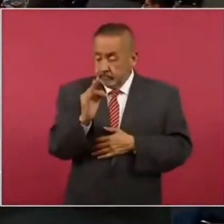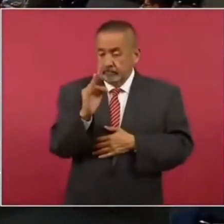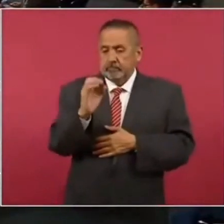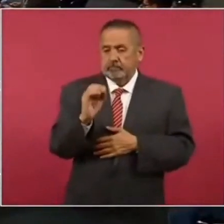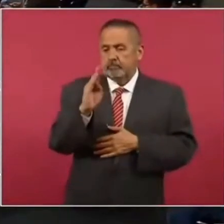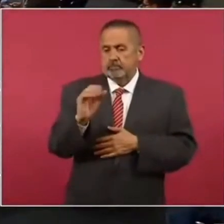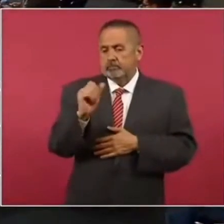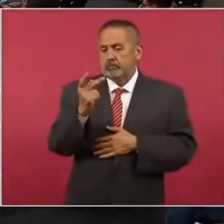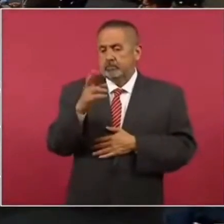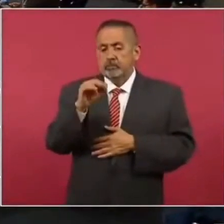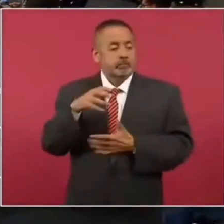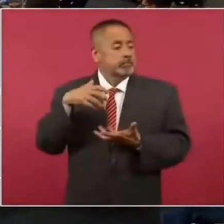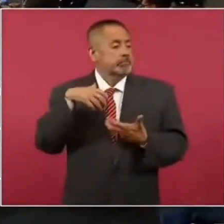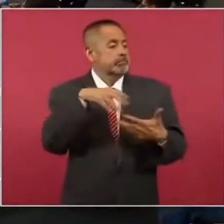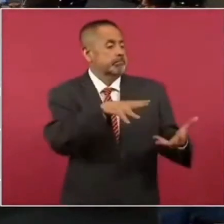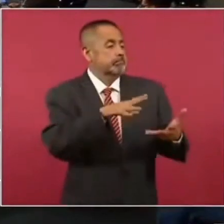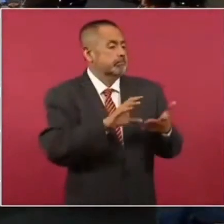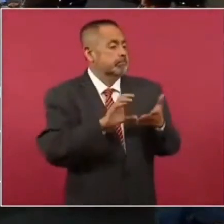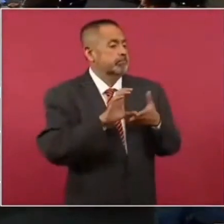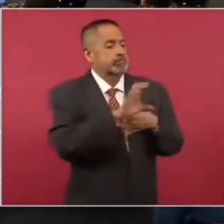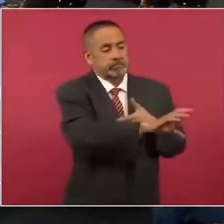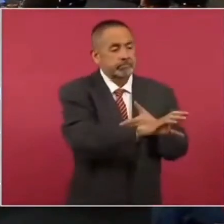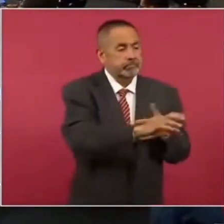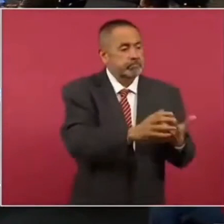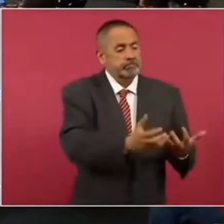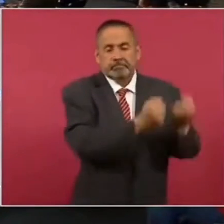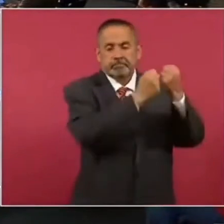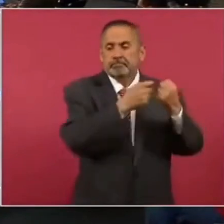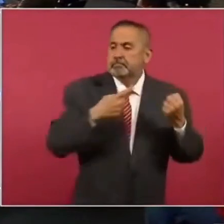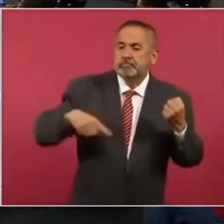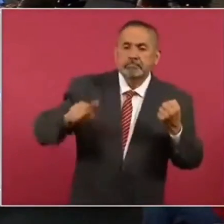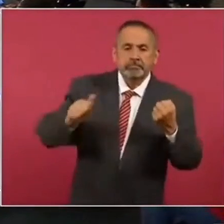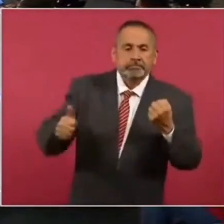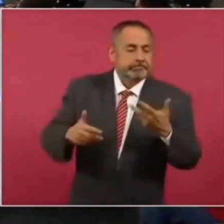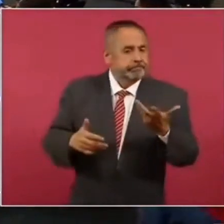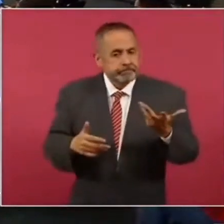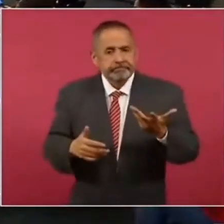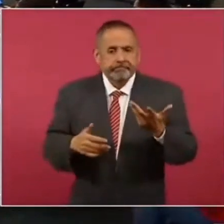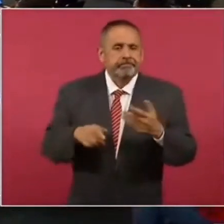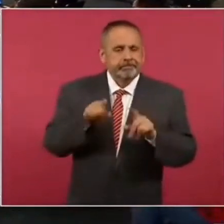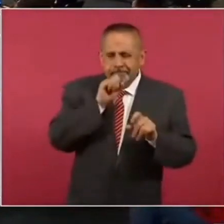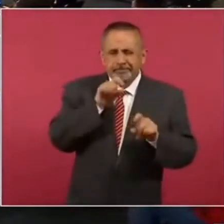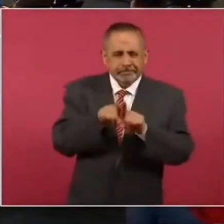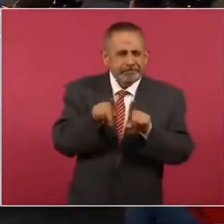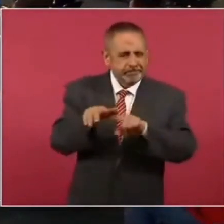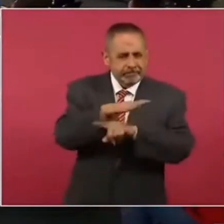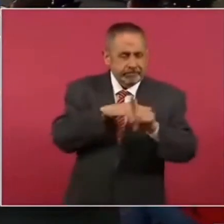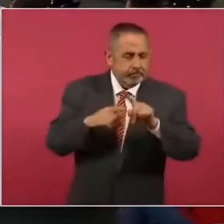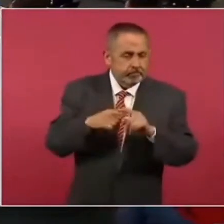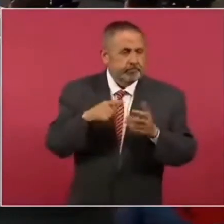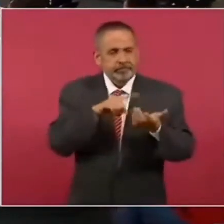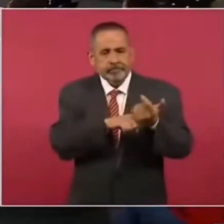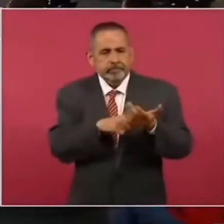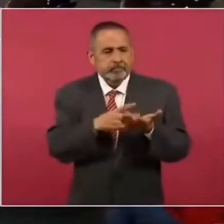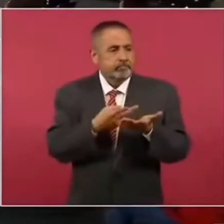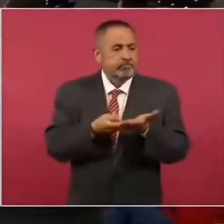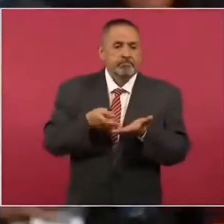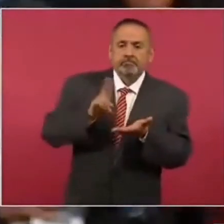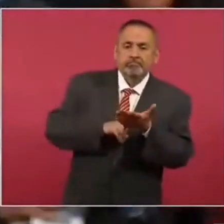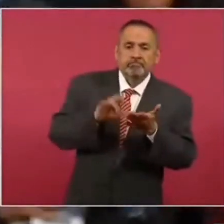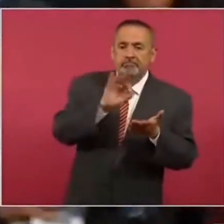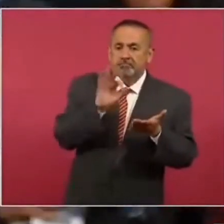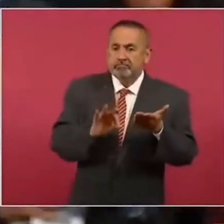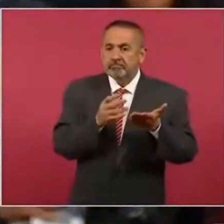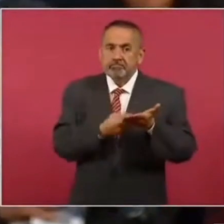banqueros y a los, digamos, a la gente con mayor dinero. Y en ese mismo contexto, pues este anatocismo, que es el interés sobre